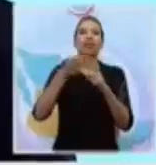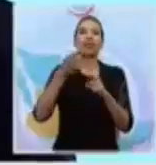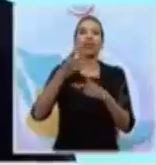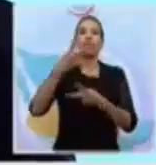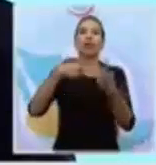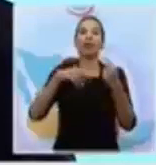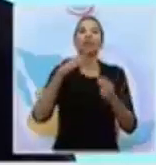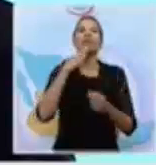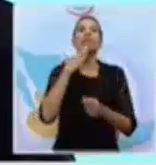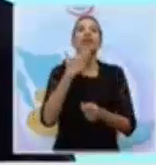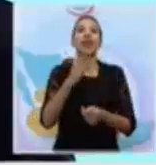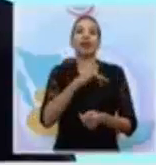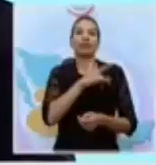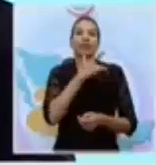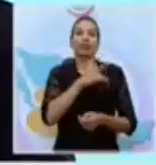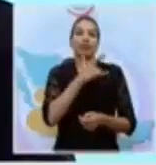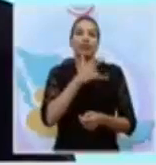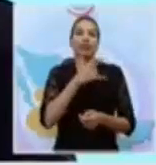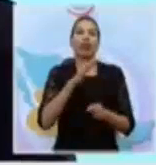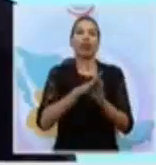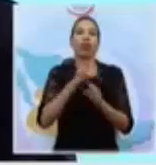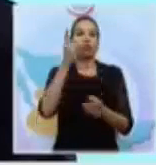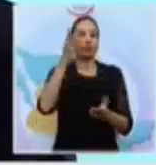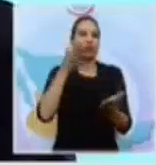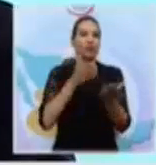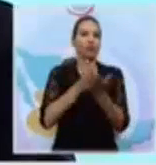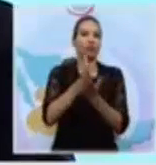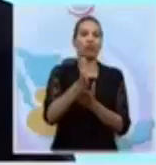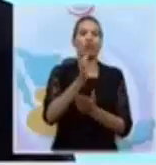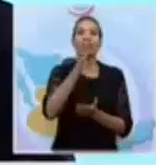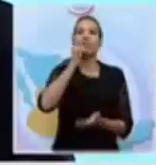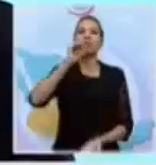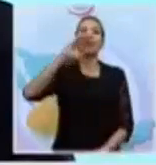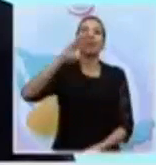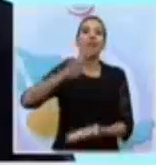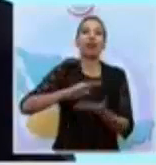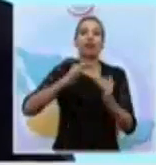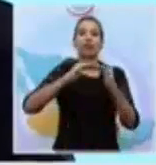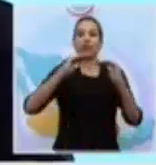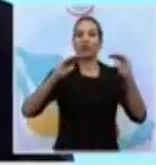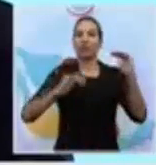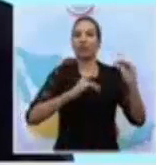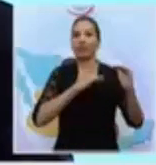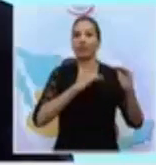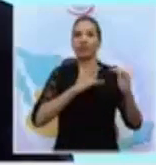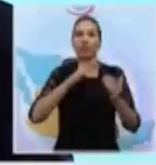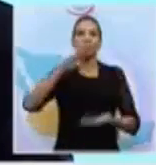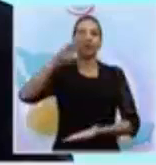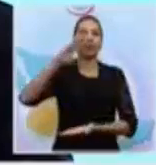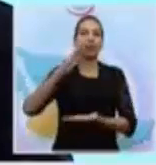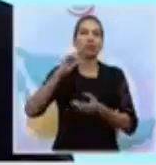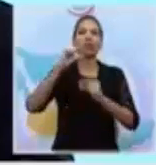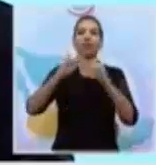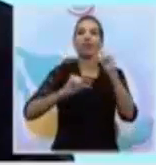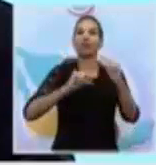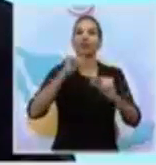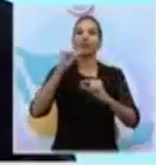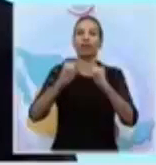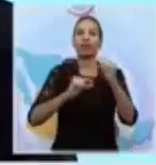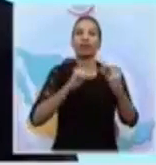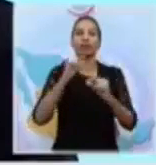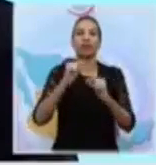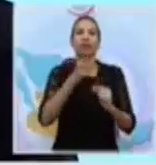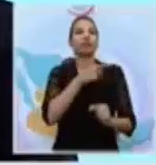de bienestar, sobre todo los escandinavos, han aminorado la desigualdad y han reducido sustancialmente